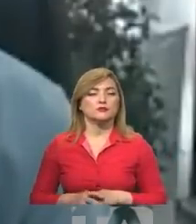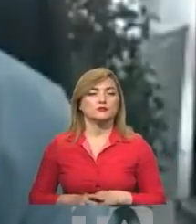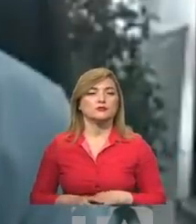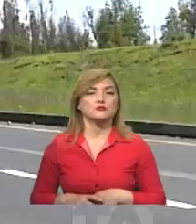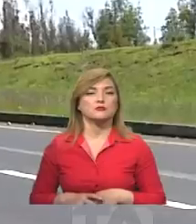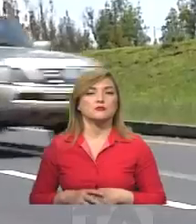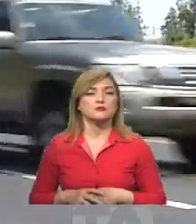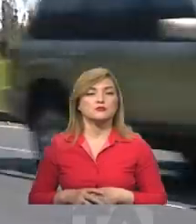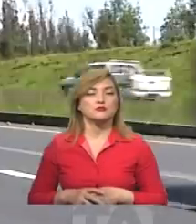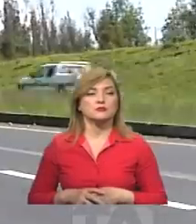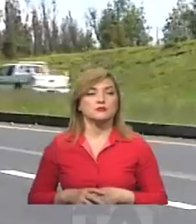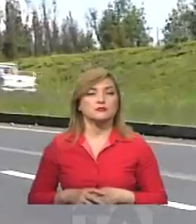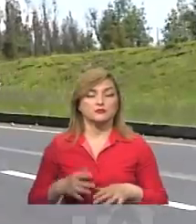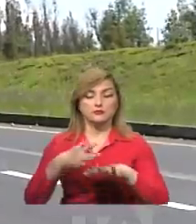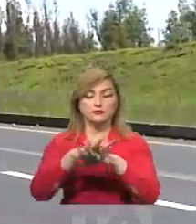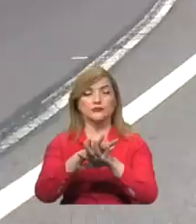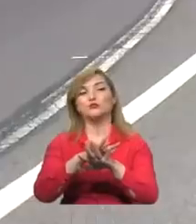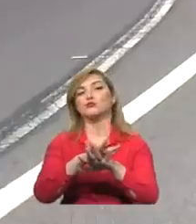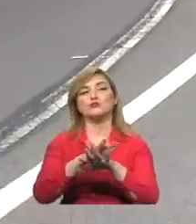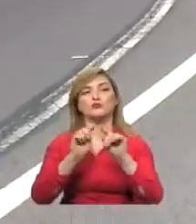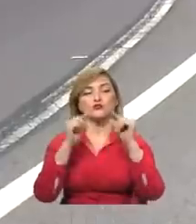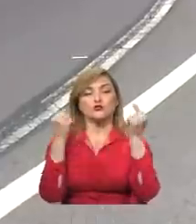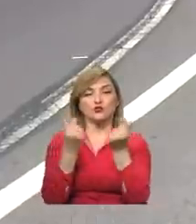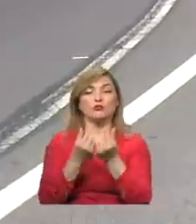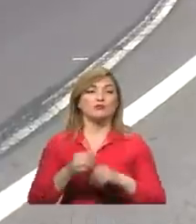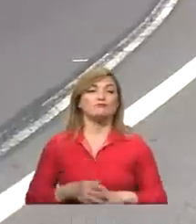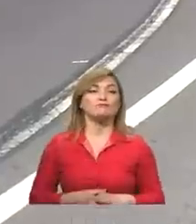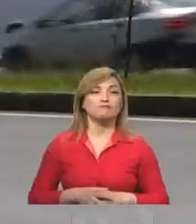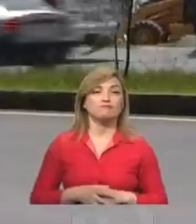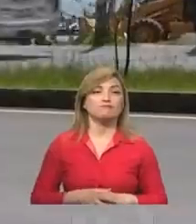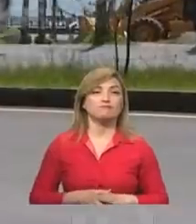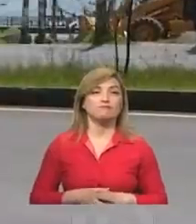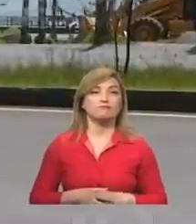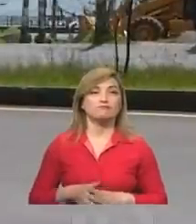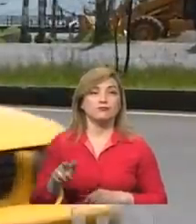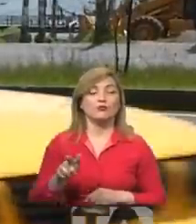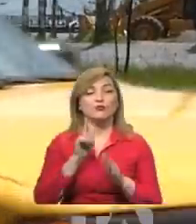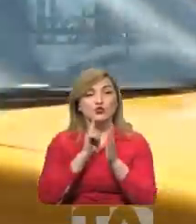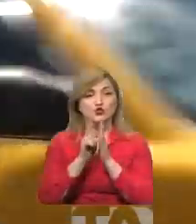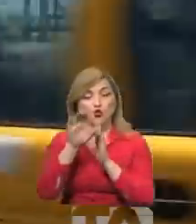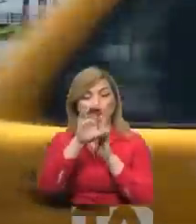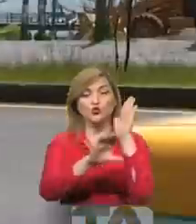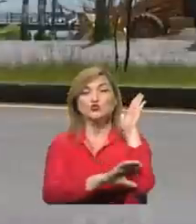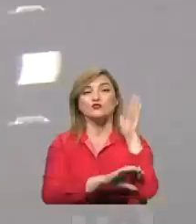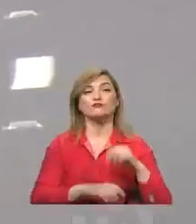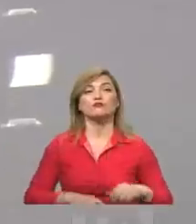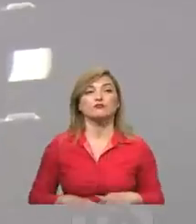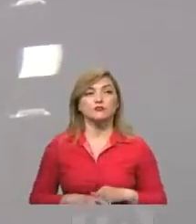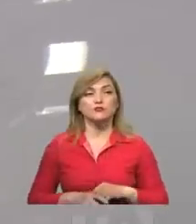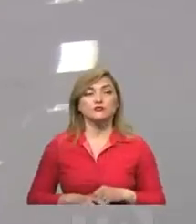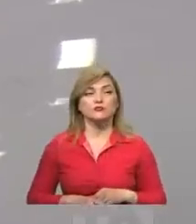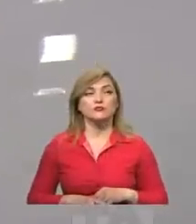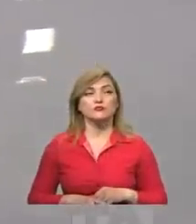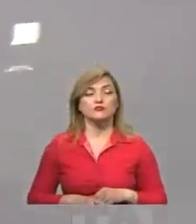esas situaciones. Los integrantes de la plataforma también aseguraron que presentarán una acción constitucional por la